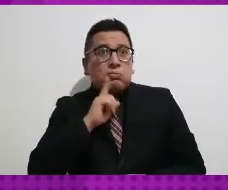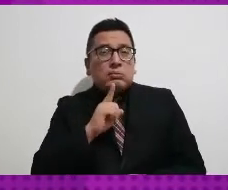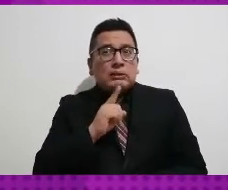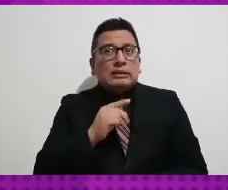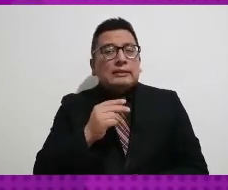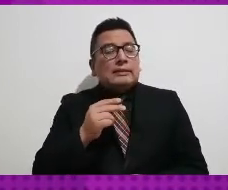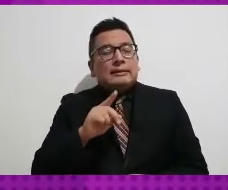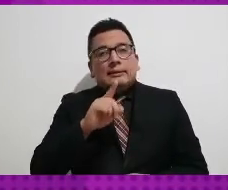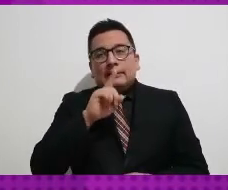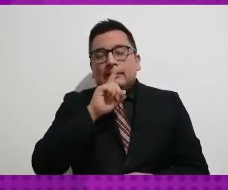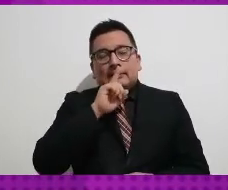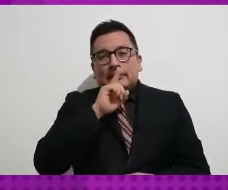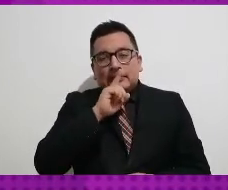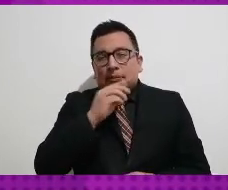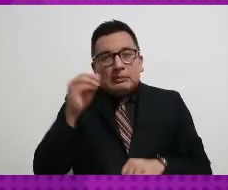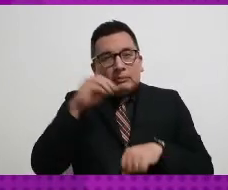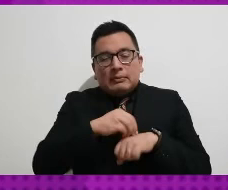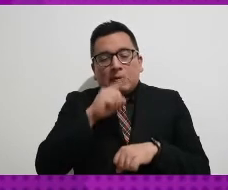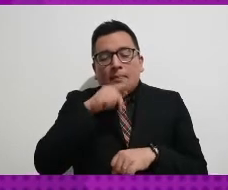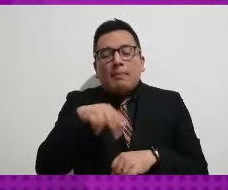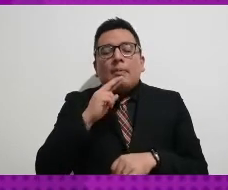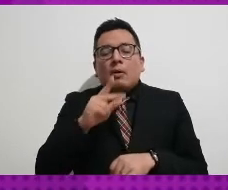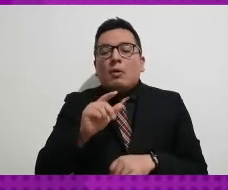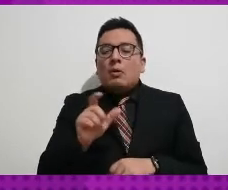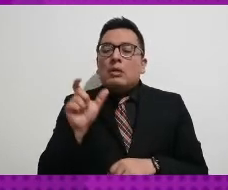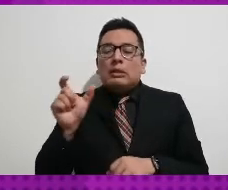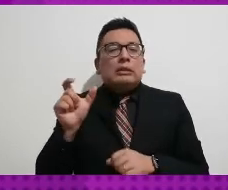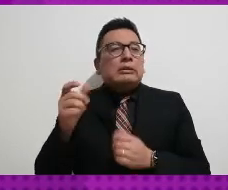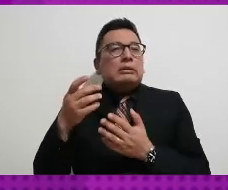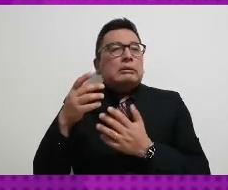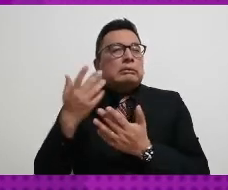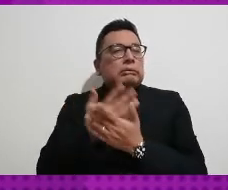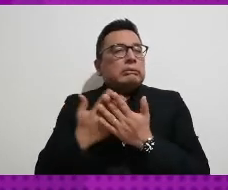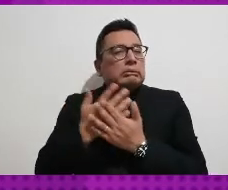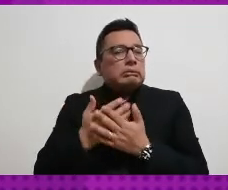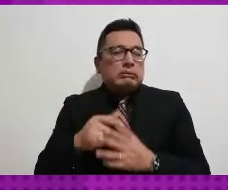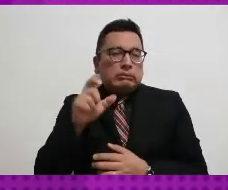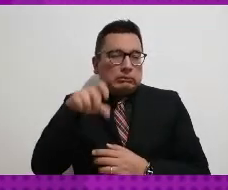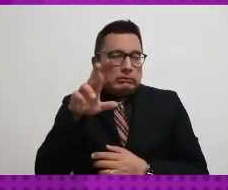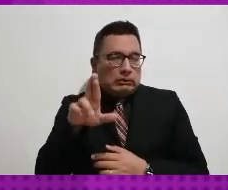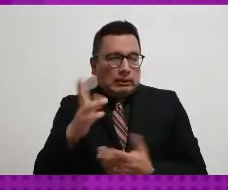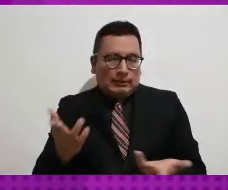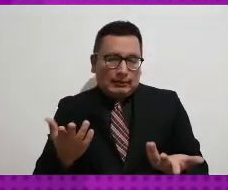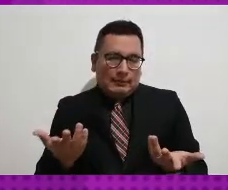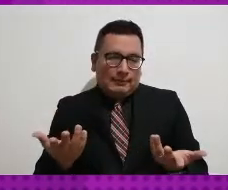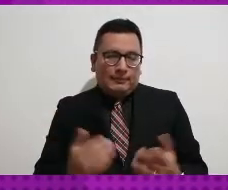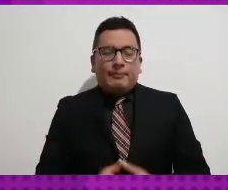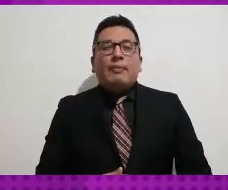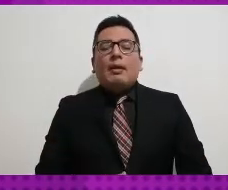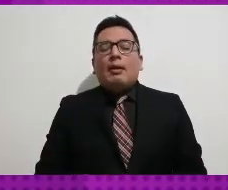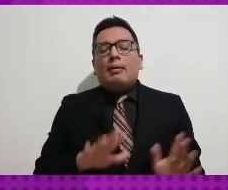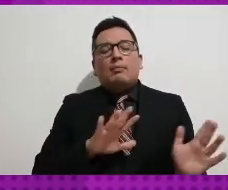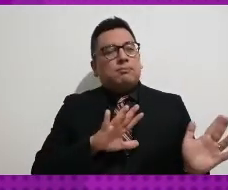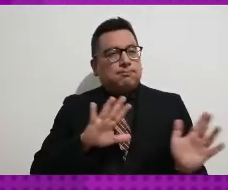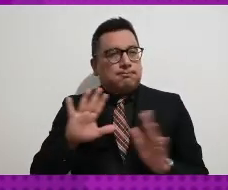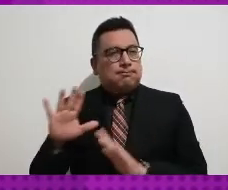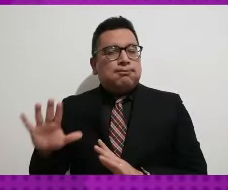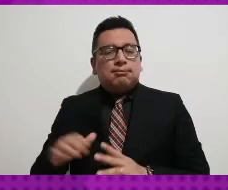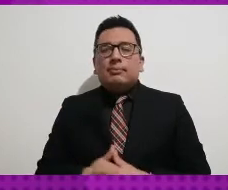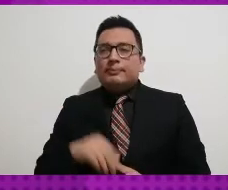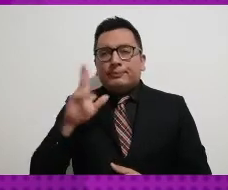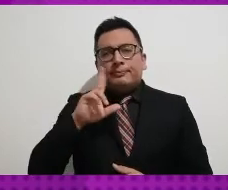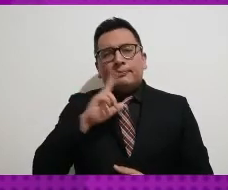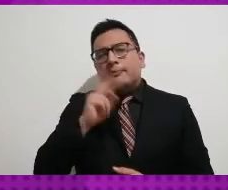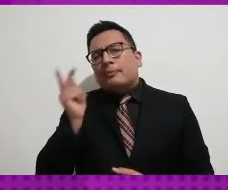pero esta sí aparecerá encriptada en el código QR. Pasando con un siguiente tema, nos gustaría que